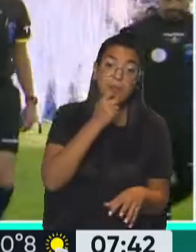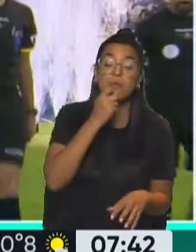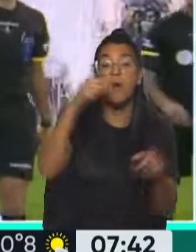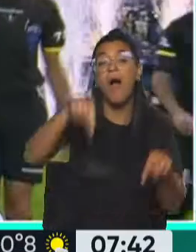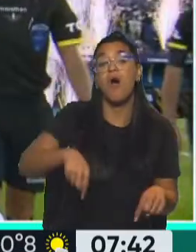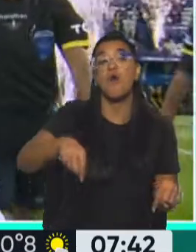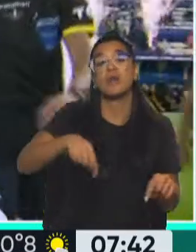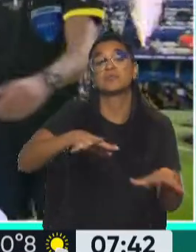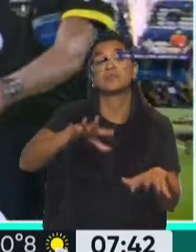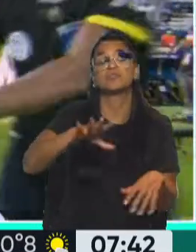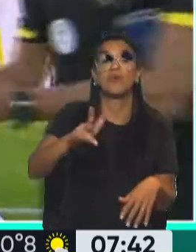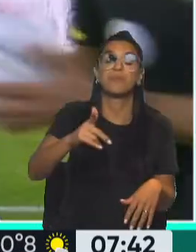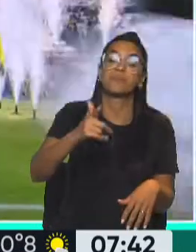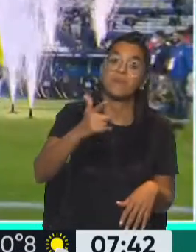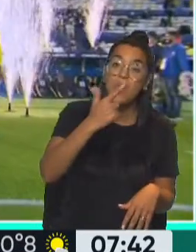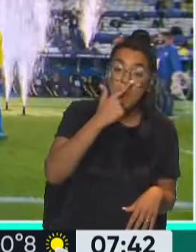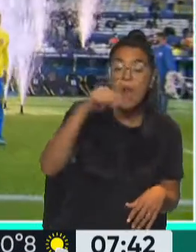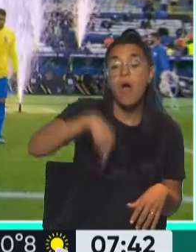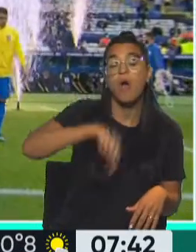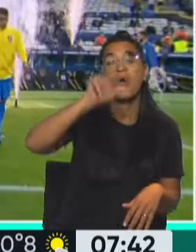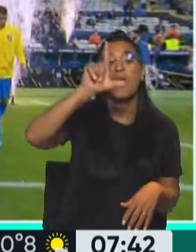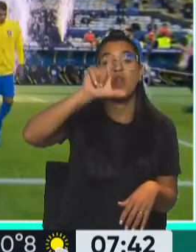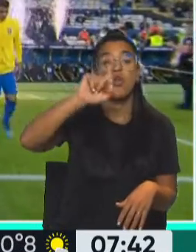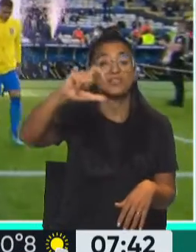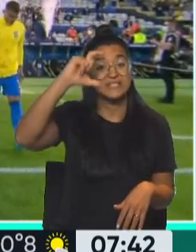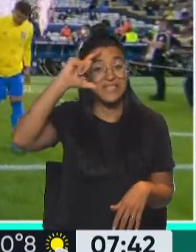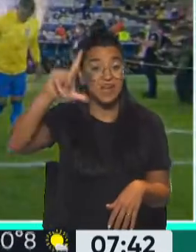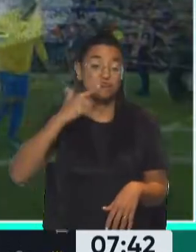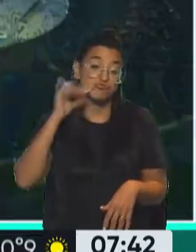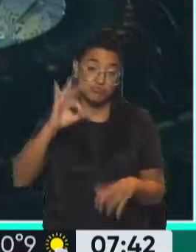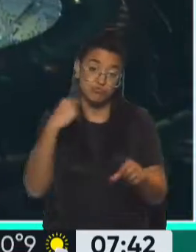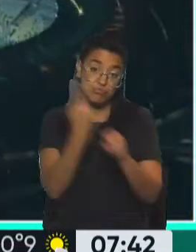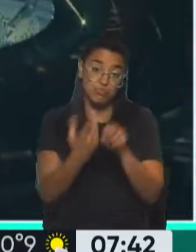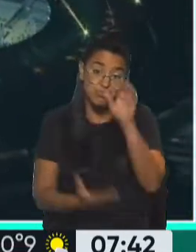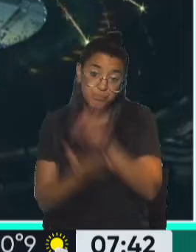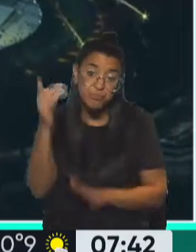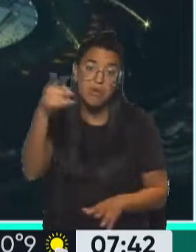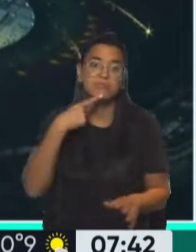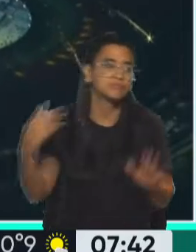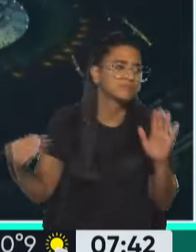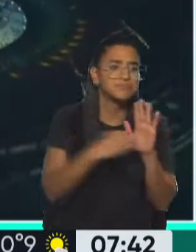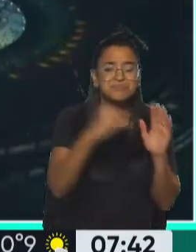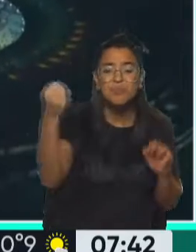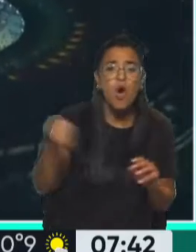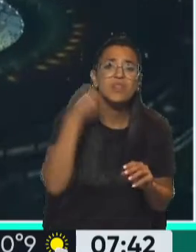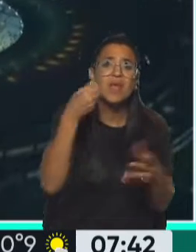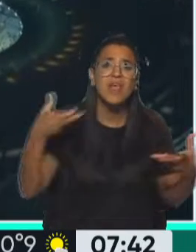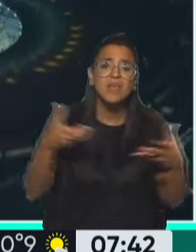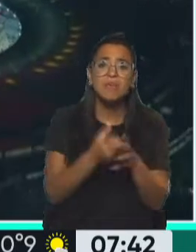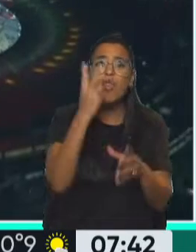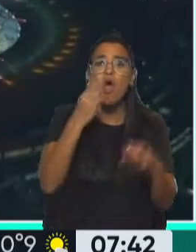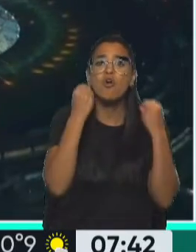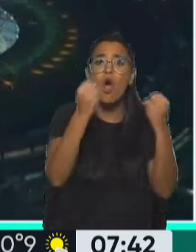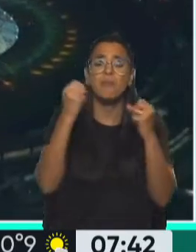puntual, decíamos Dybala antes, ahora Lo Celso, que se pierde la cita, siendo uno de los baluartes del equipo en las últimas dos Copas